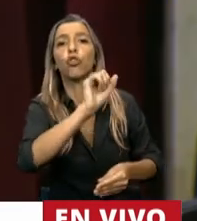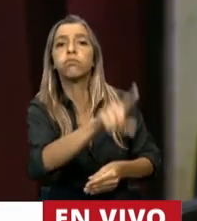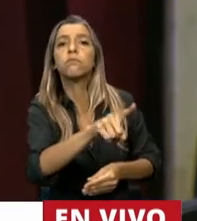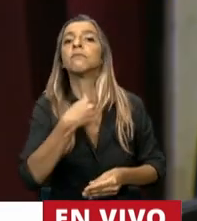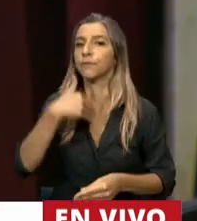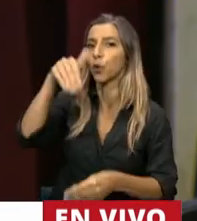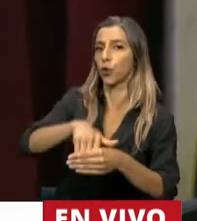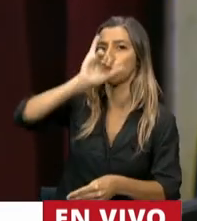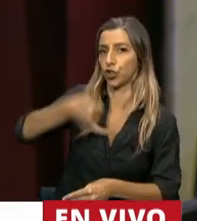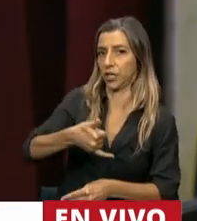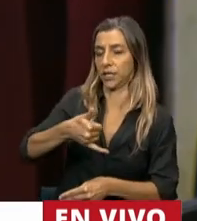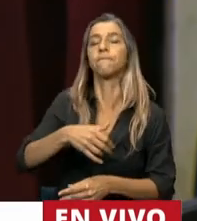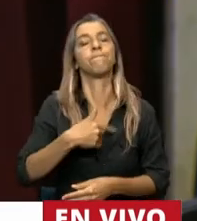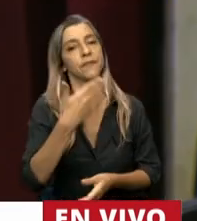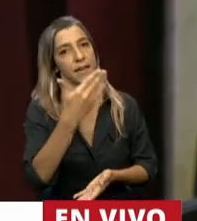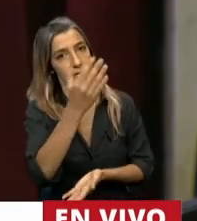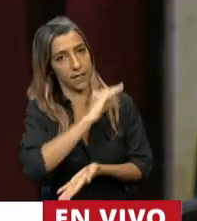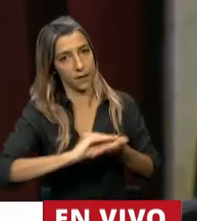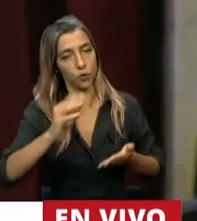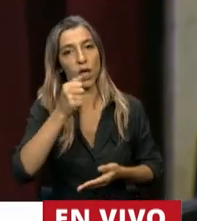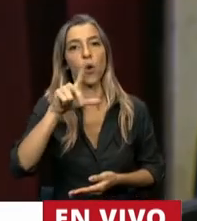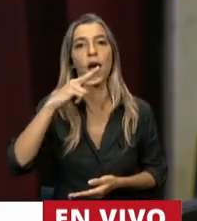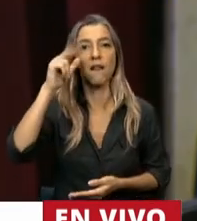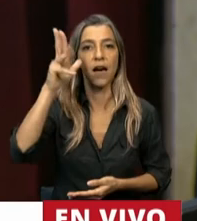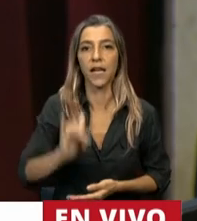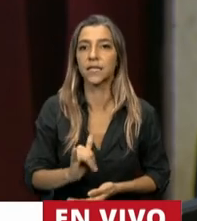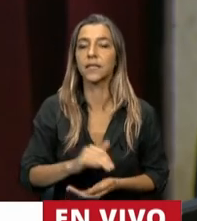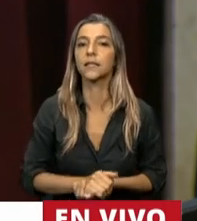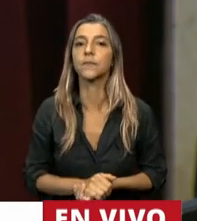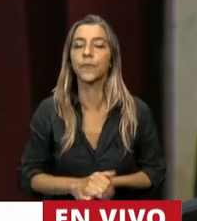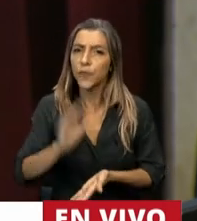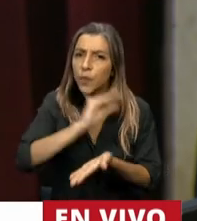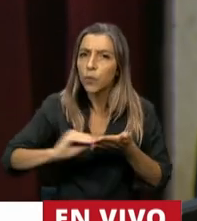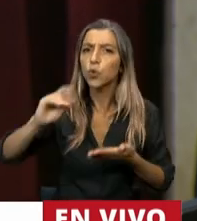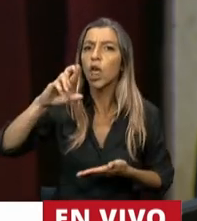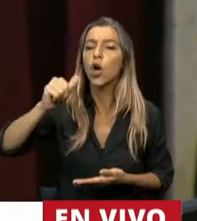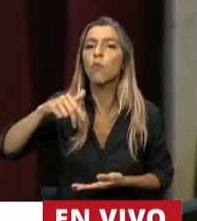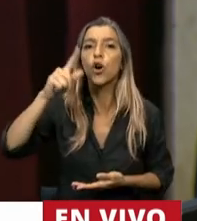Afirmativo. Gracias, diputado Álvarez. Presidente. Diputado gracias. Ponce.